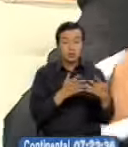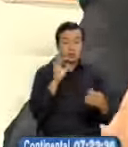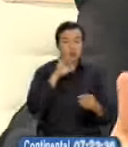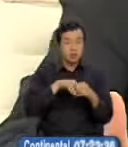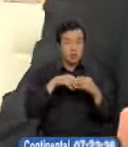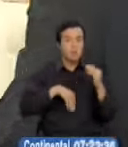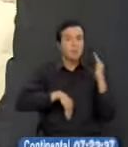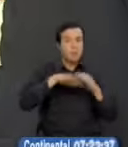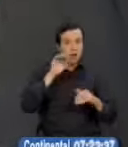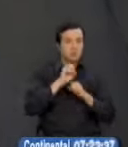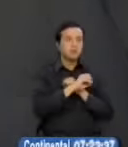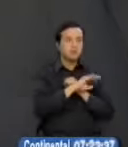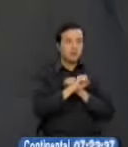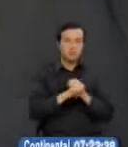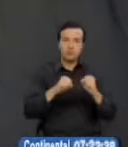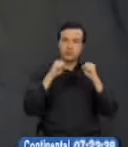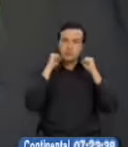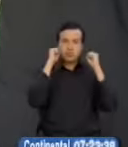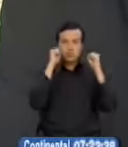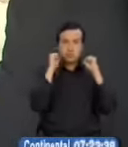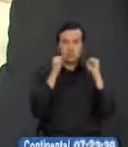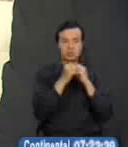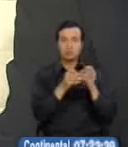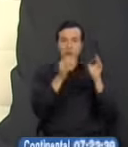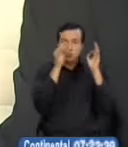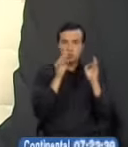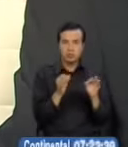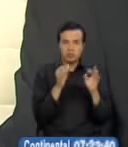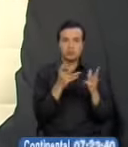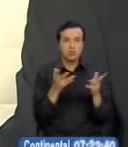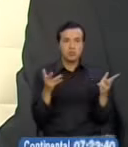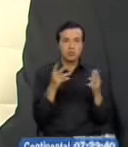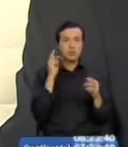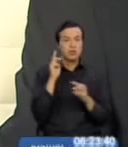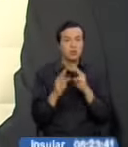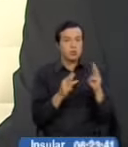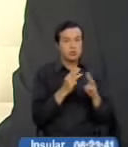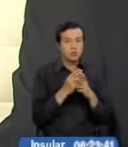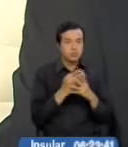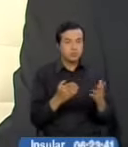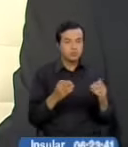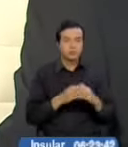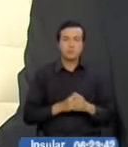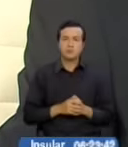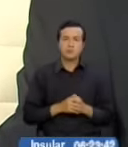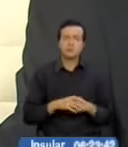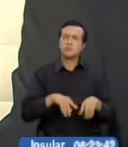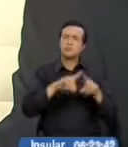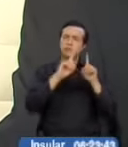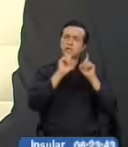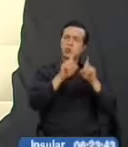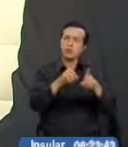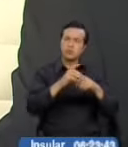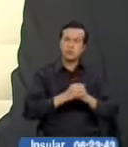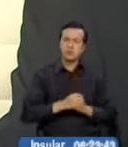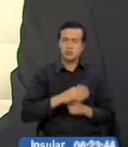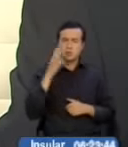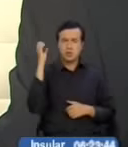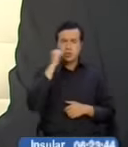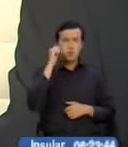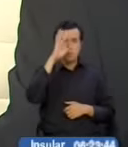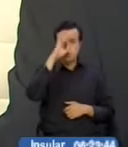más intensidad a propósito de tanto movimiento en el mundo. Pero pregunto, ¿está evidenciando que